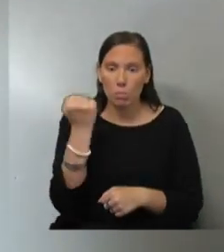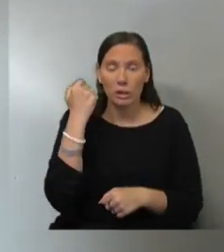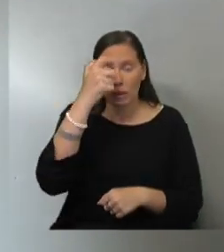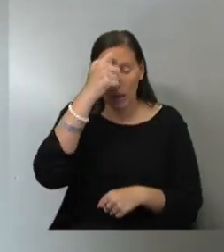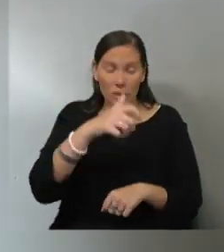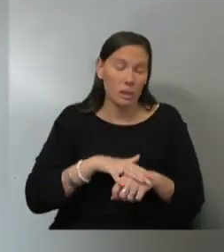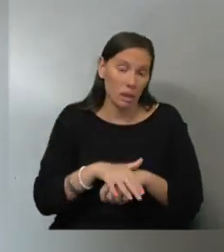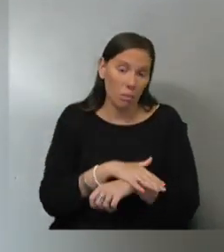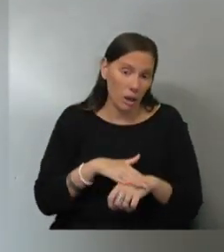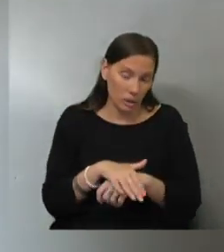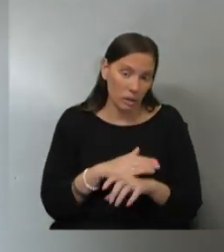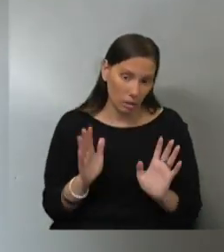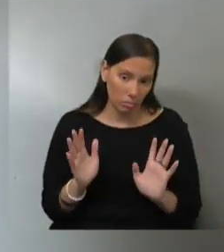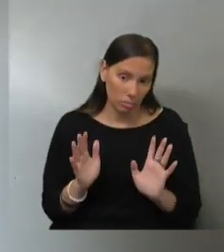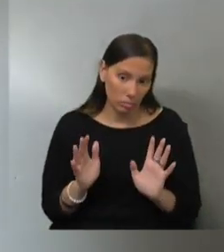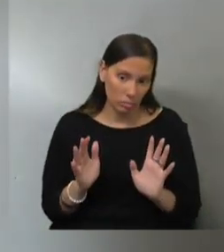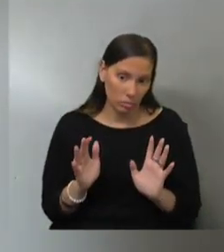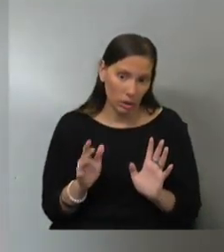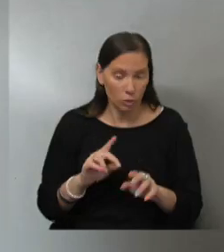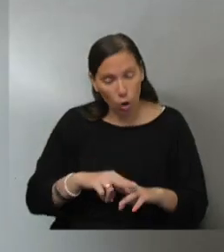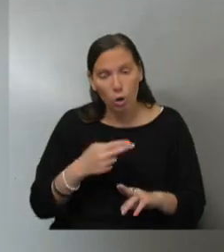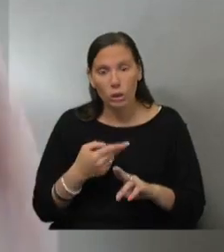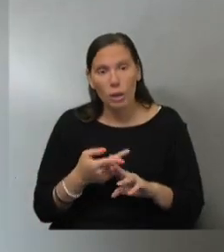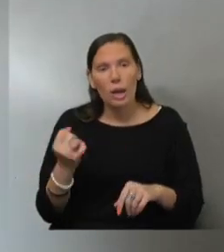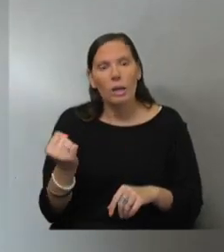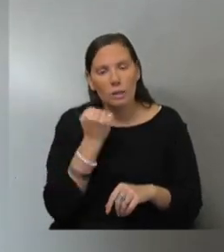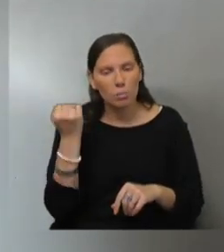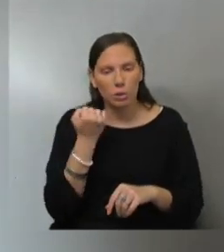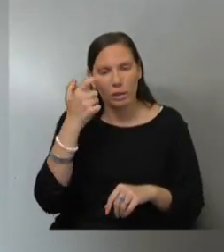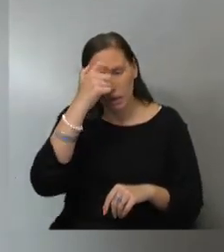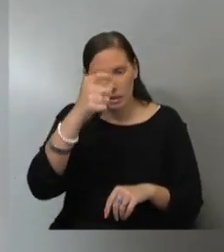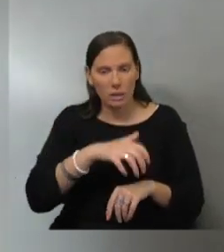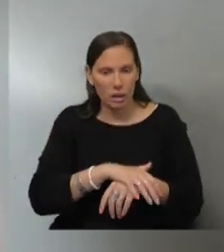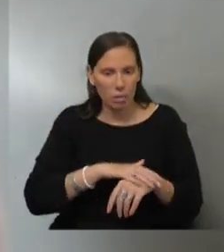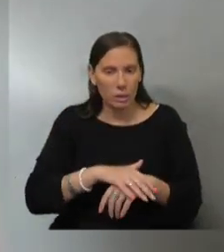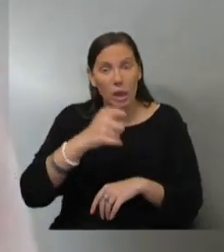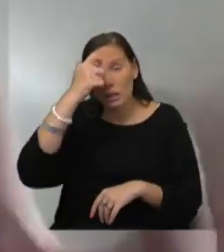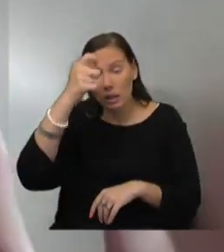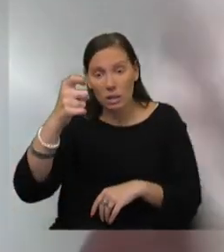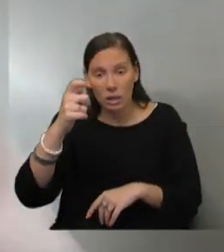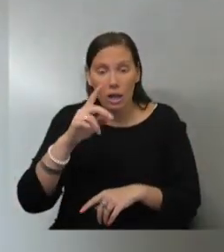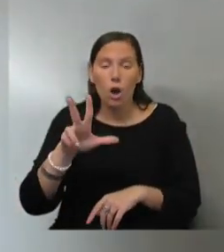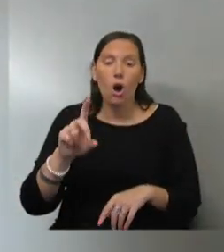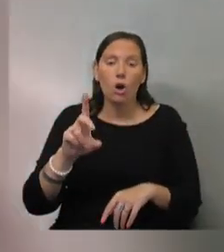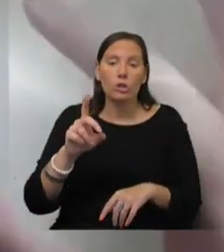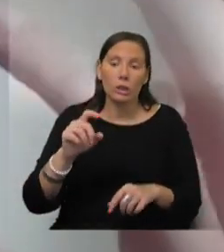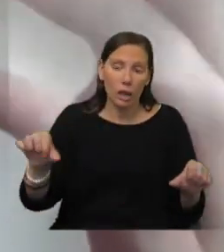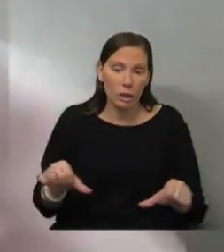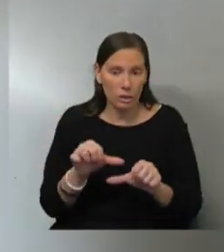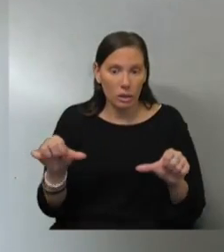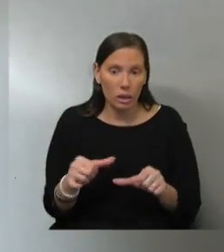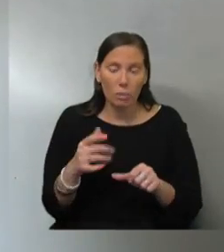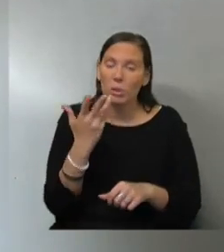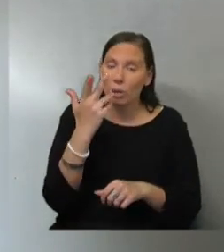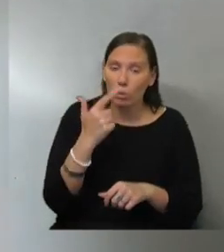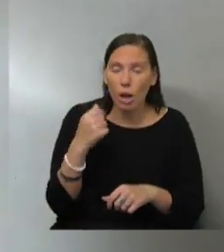clar claro exa esto reafirma la importancia de la ciencia básica esa ciencia que vos en los 80 la construiste porque te gustaba En